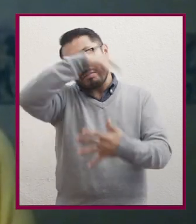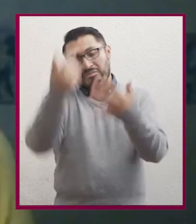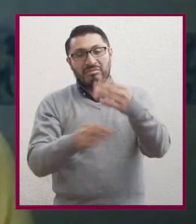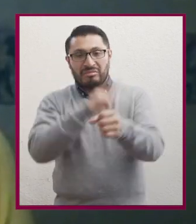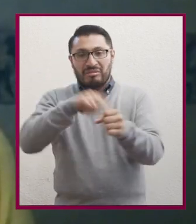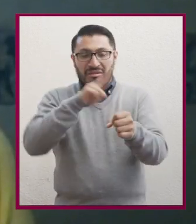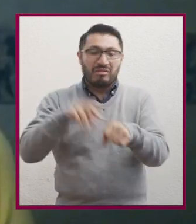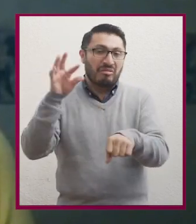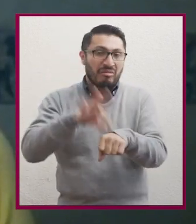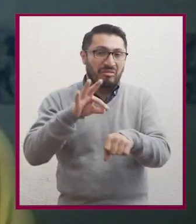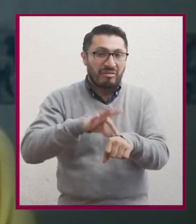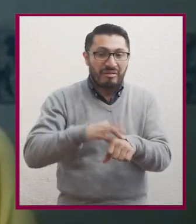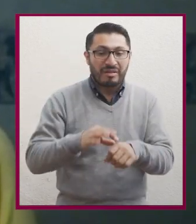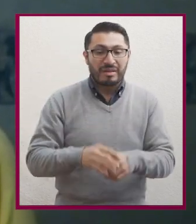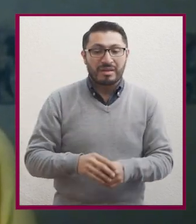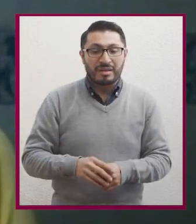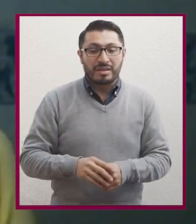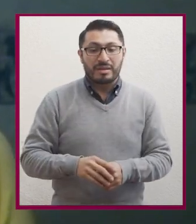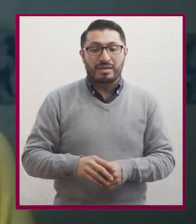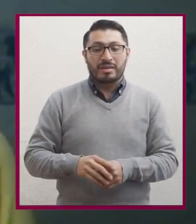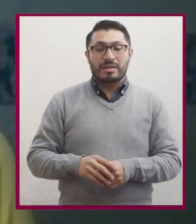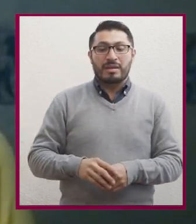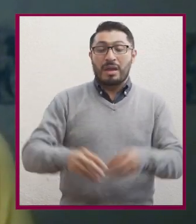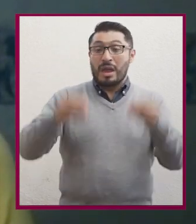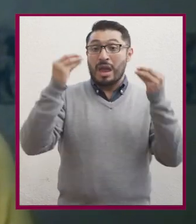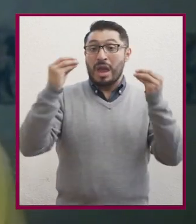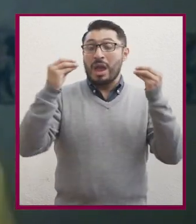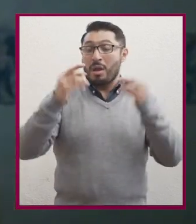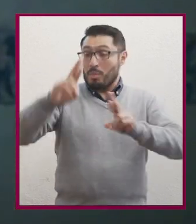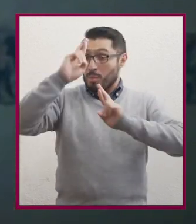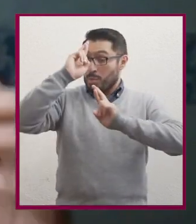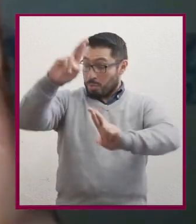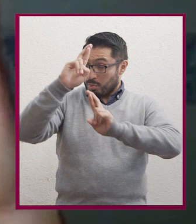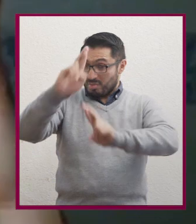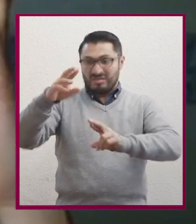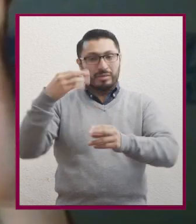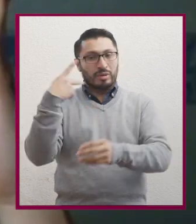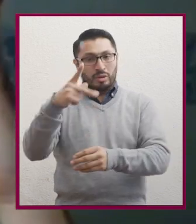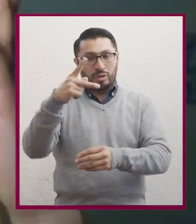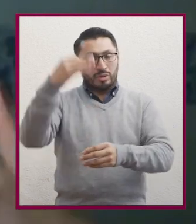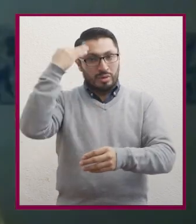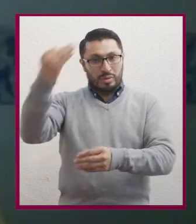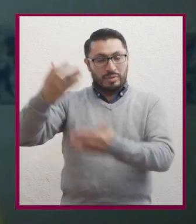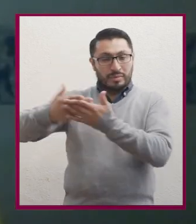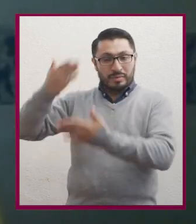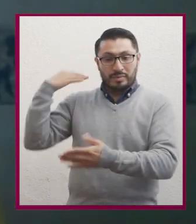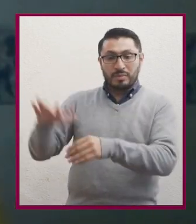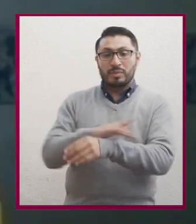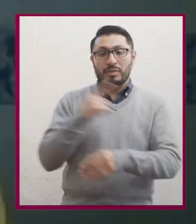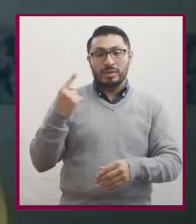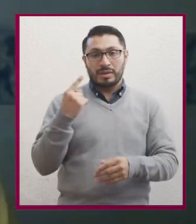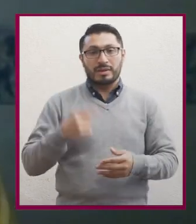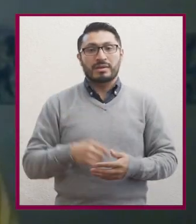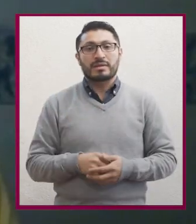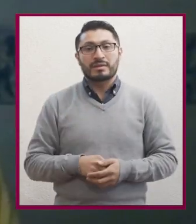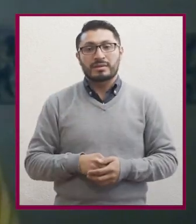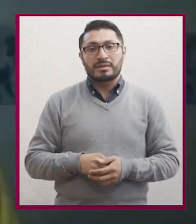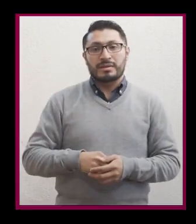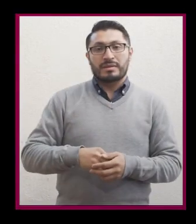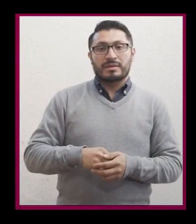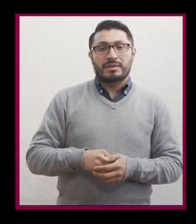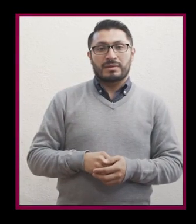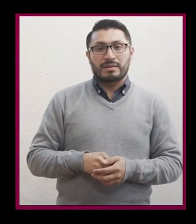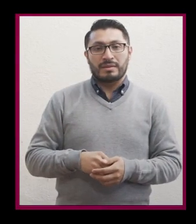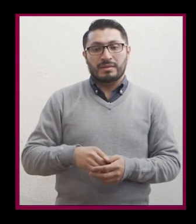naturalista, médica, y que llegó a tener mucho prestigio en su época precisamente porque manejaba todos estos